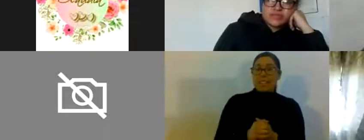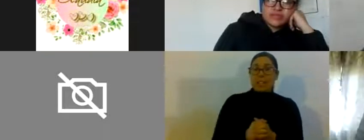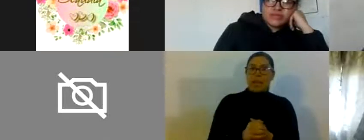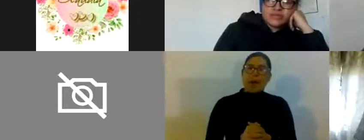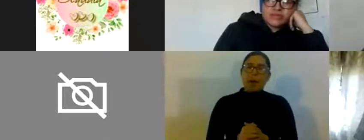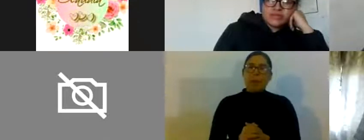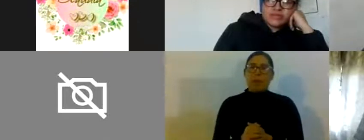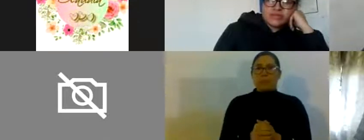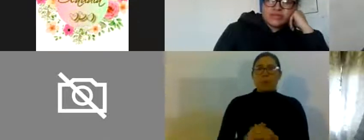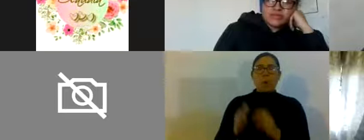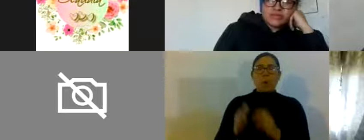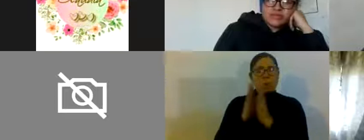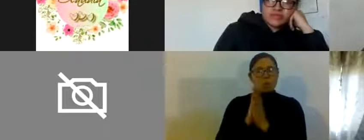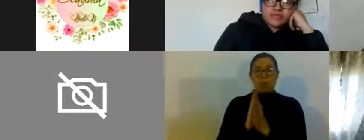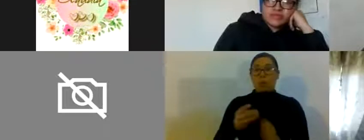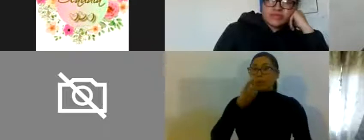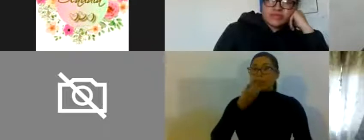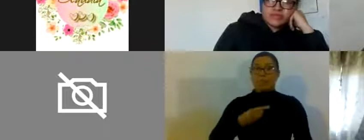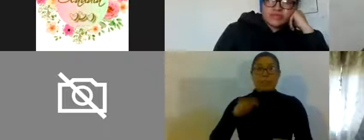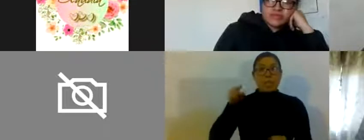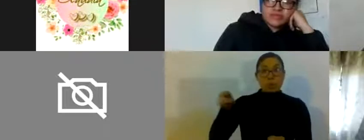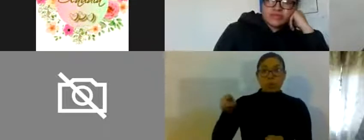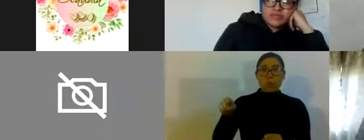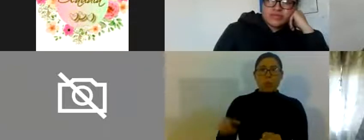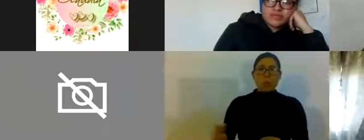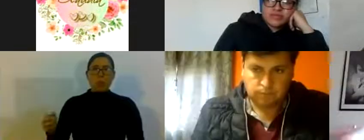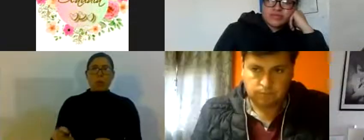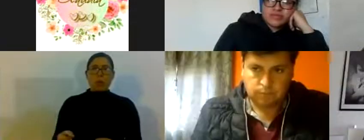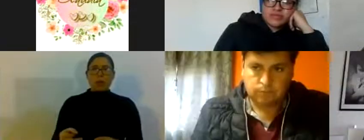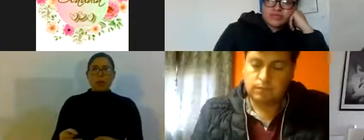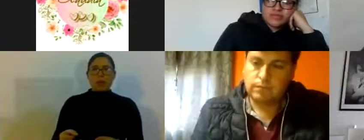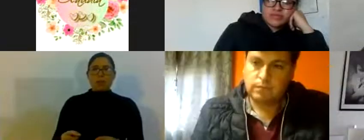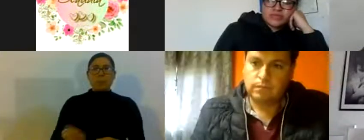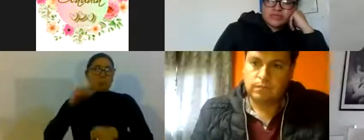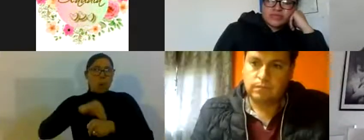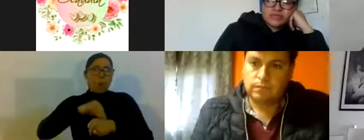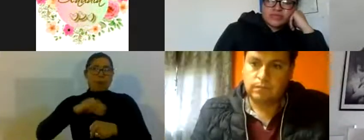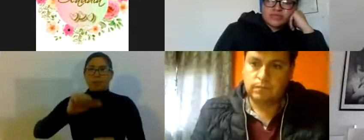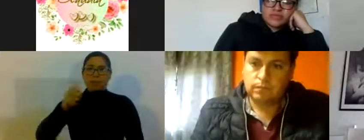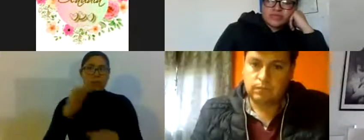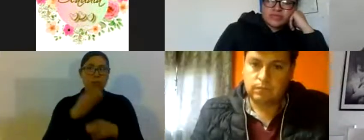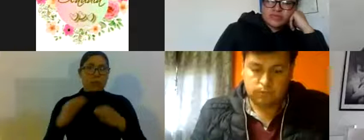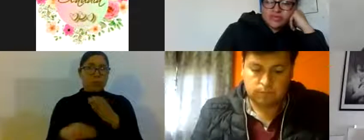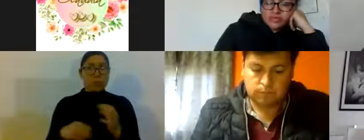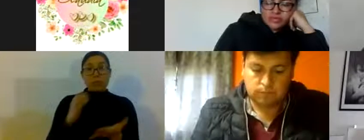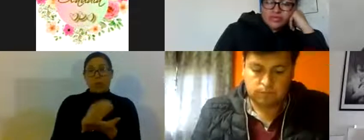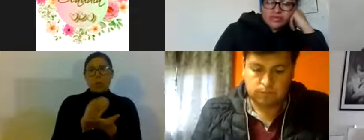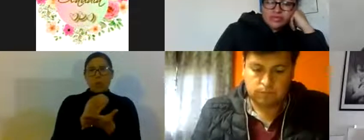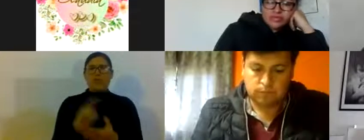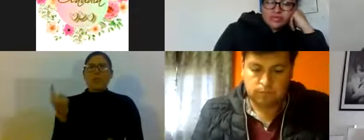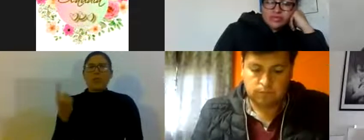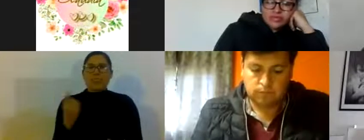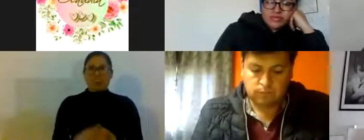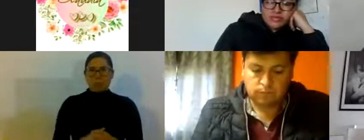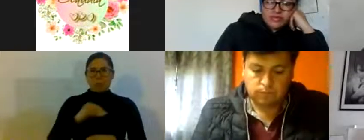lo que tú le pudieras añadir si tuvieras el poder? Tal vez yo le añadiría esto. Pues a lo mejor